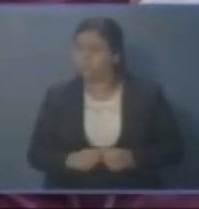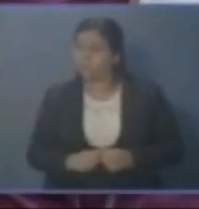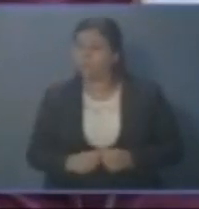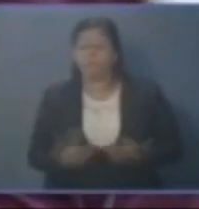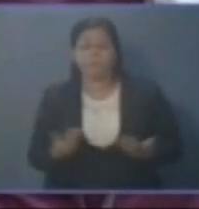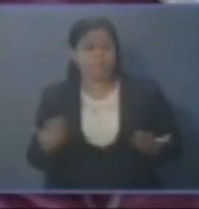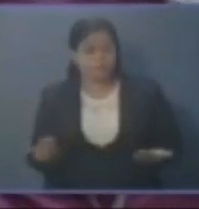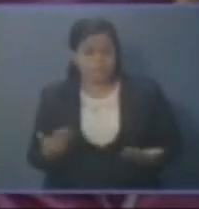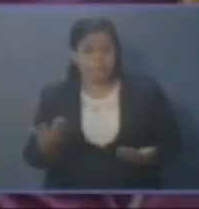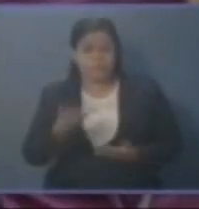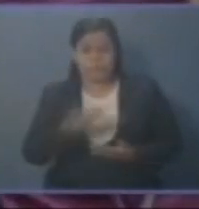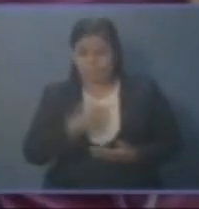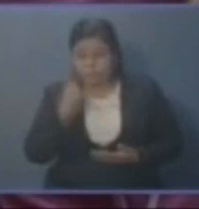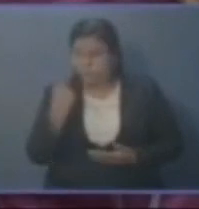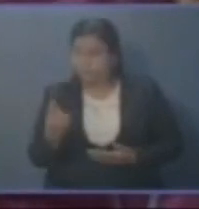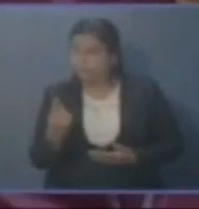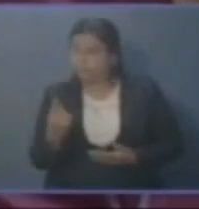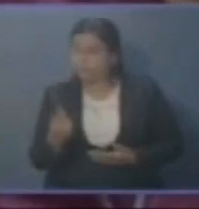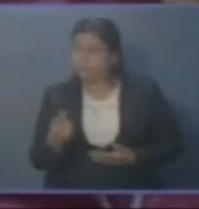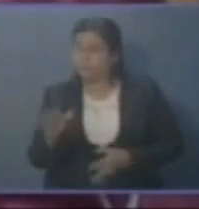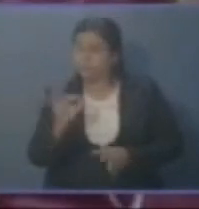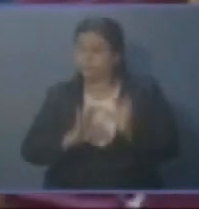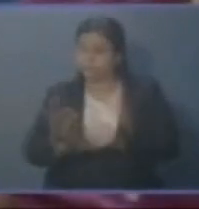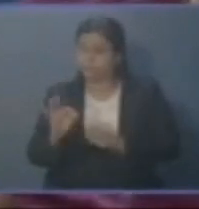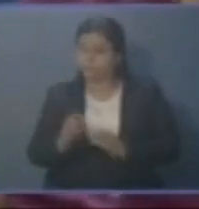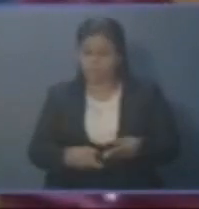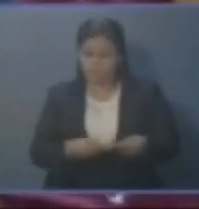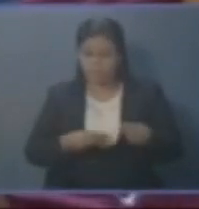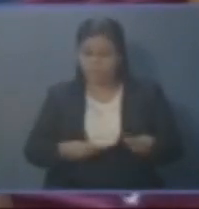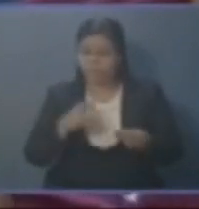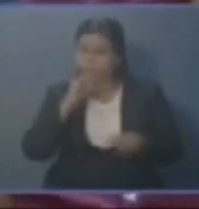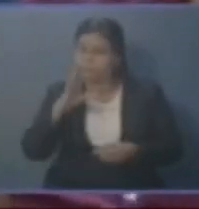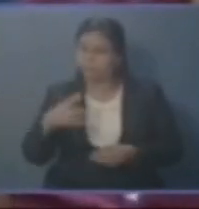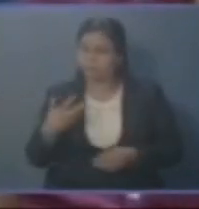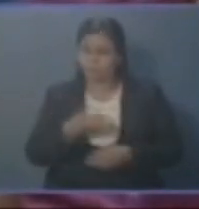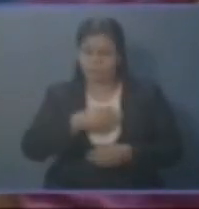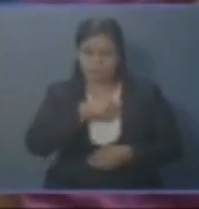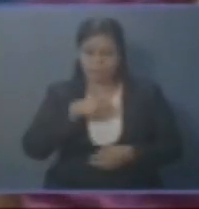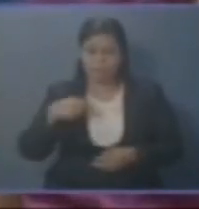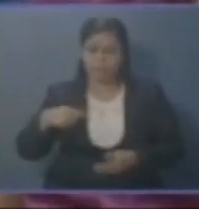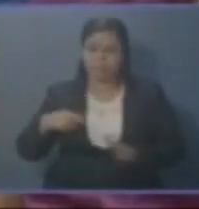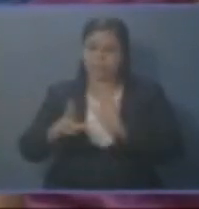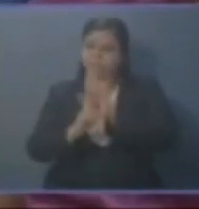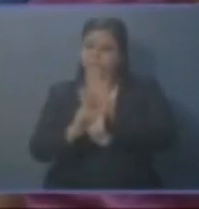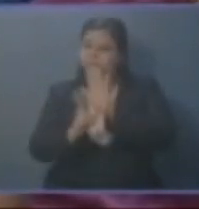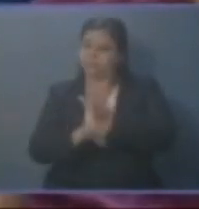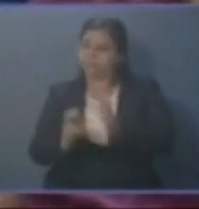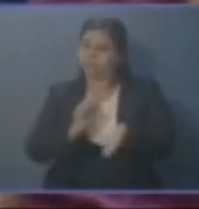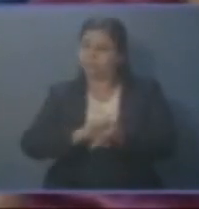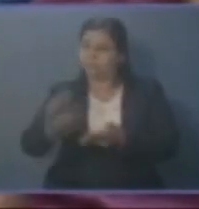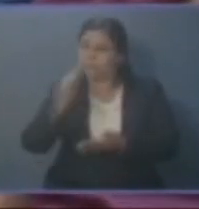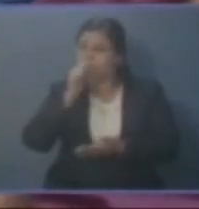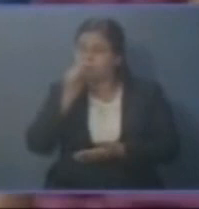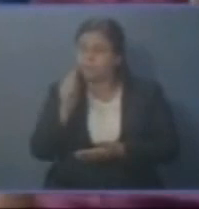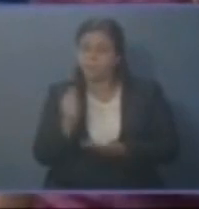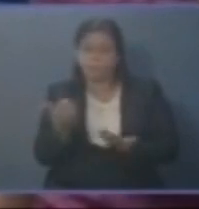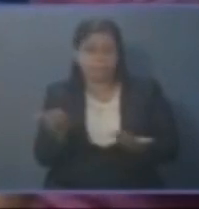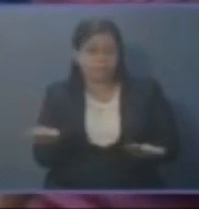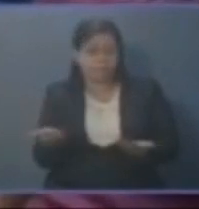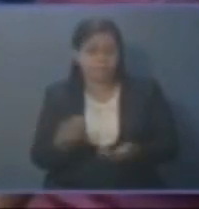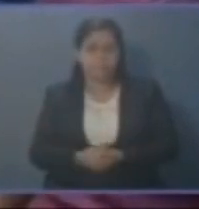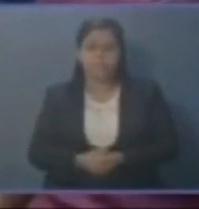porque van a ver que aparecemos ahí en unos documentos, aparece nuestro nombre como representando al... Entonces